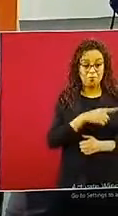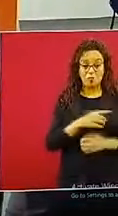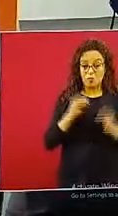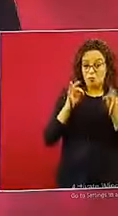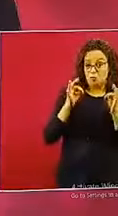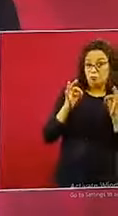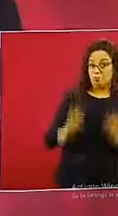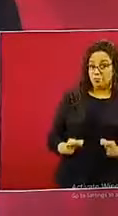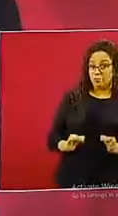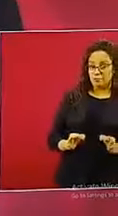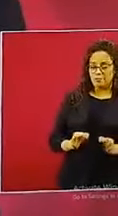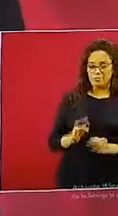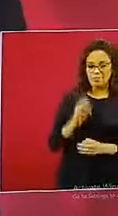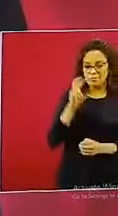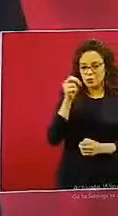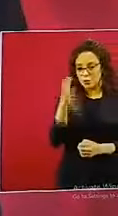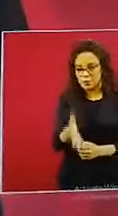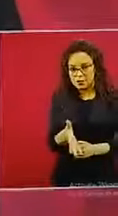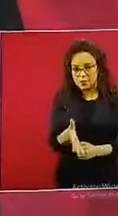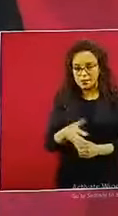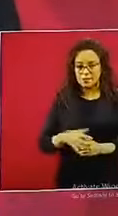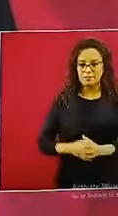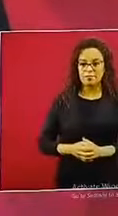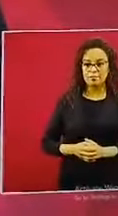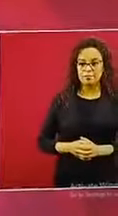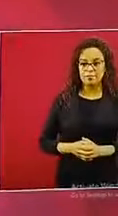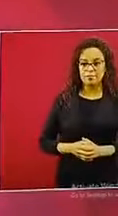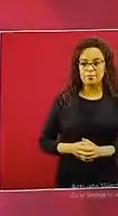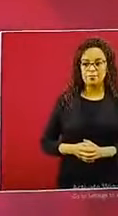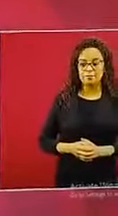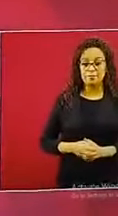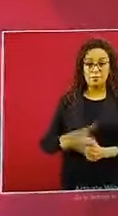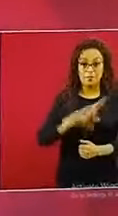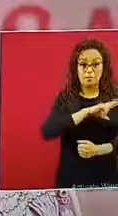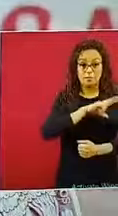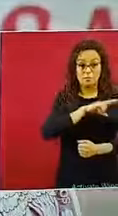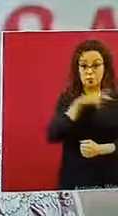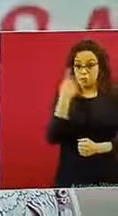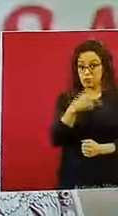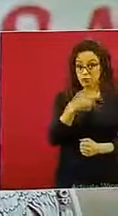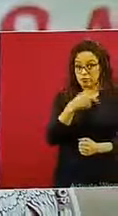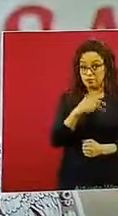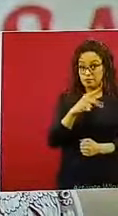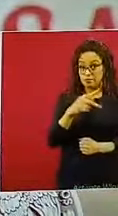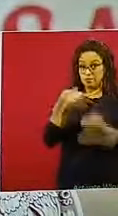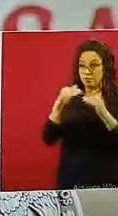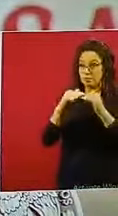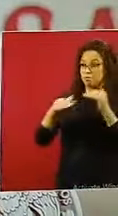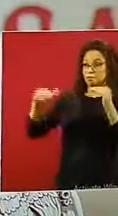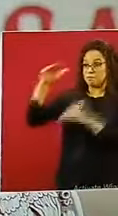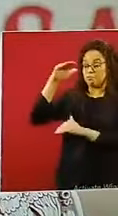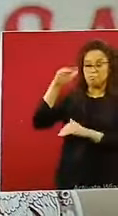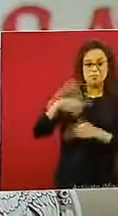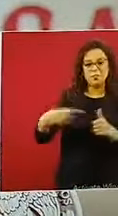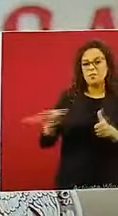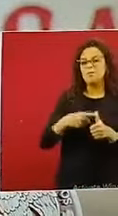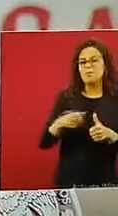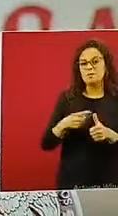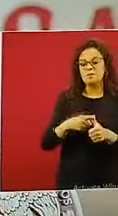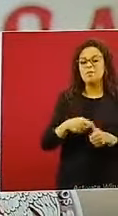Por encima de los intereses particulares está el interés general, el interés de los mexicanos,